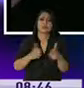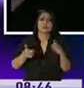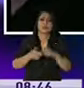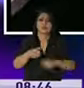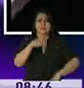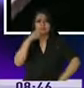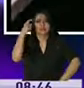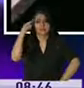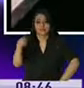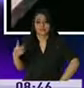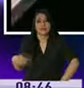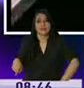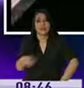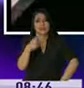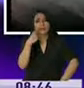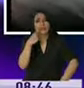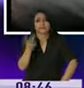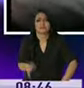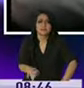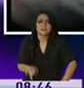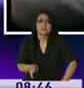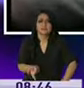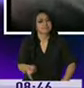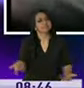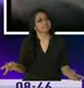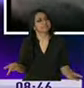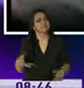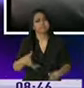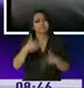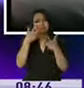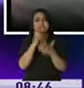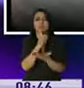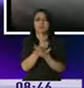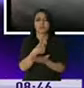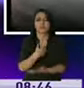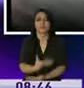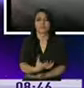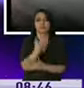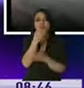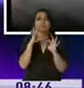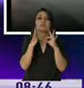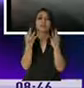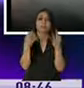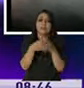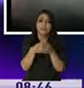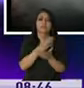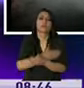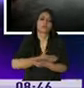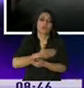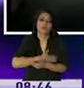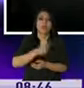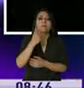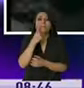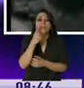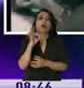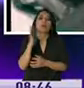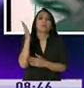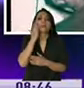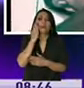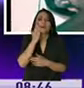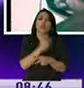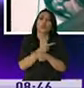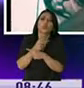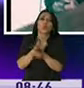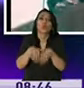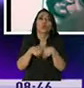hija o el padre? ¡Qué horror esto! Indigna, indigna, familias indigna. El tipo de violencia, ¿qué sociedad